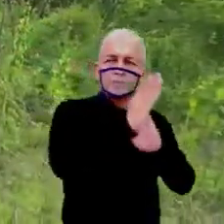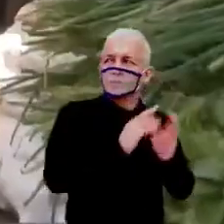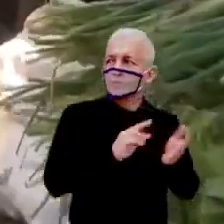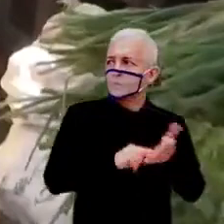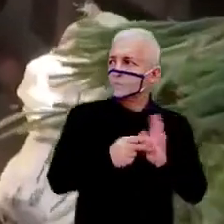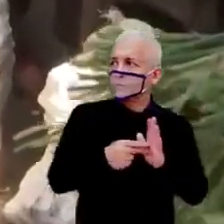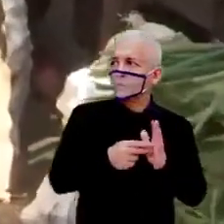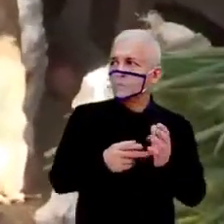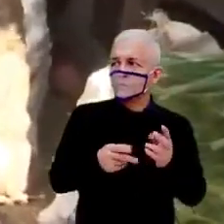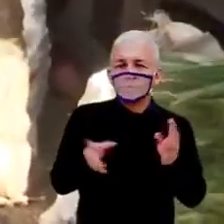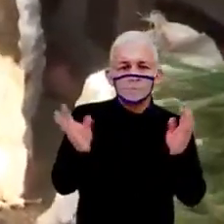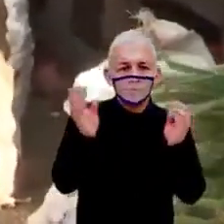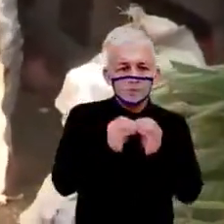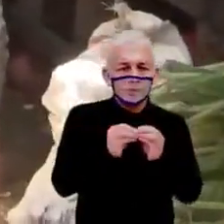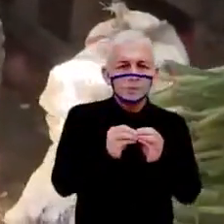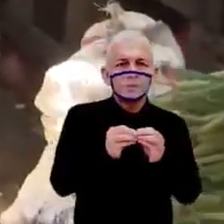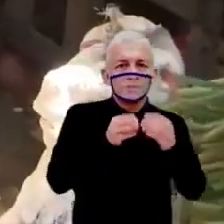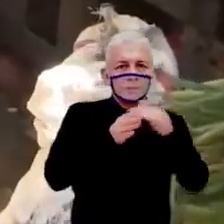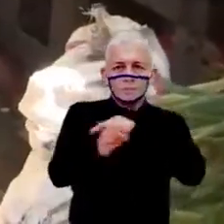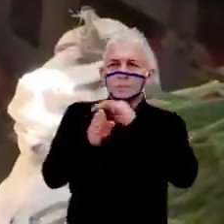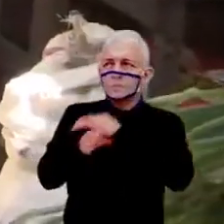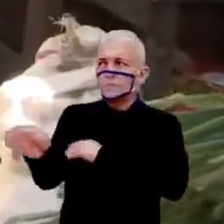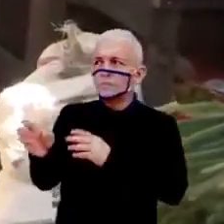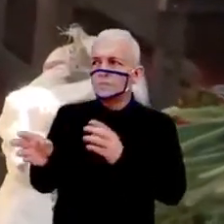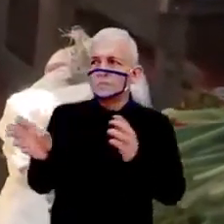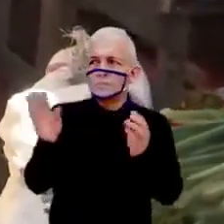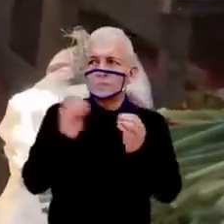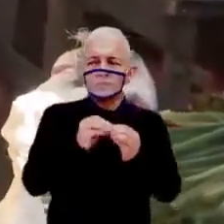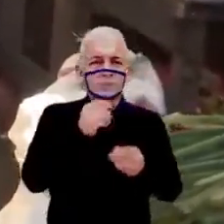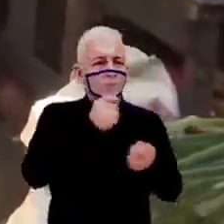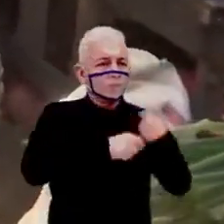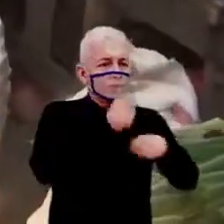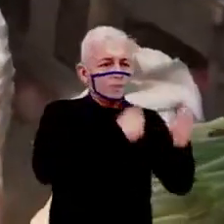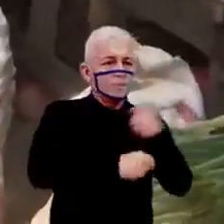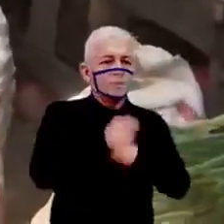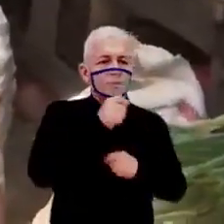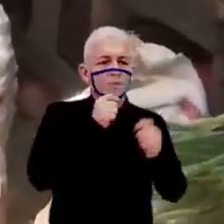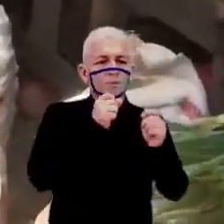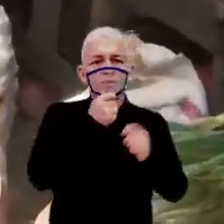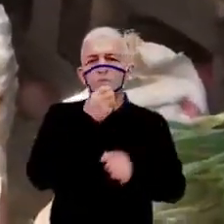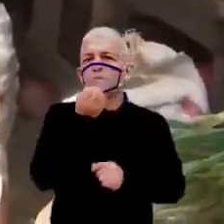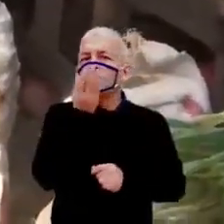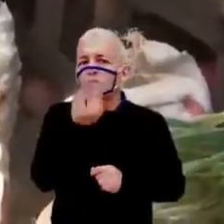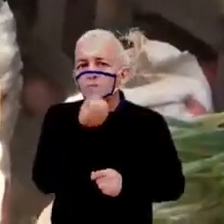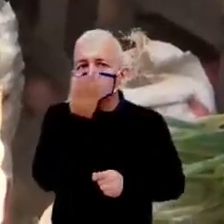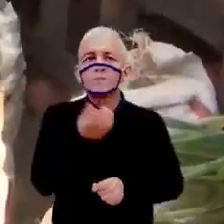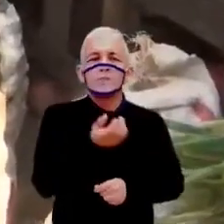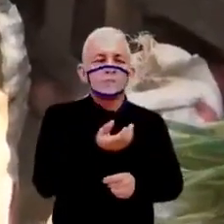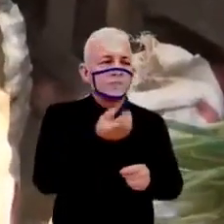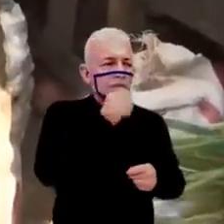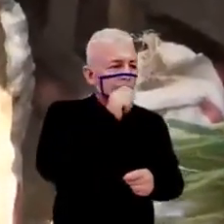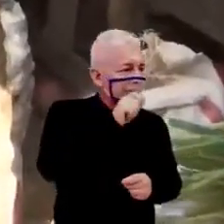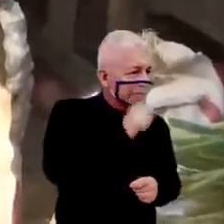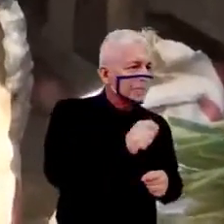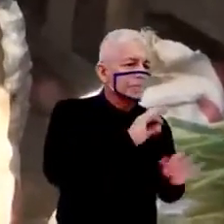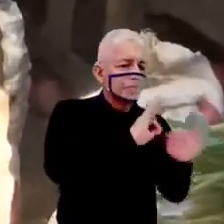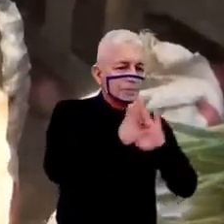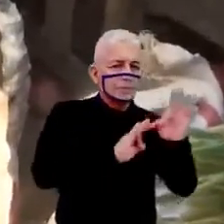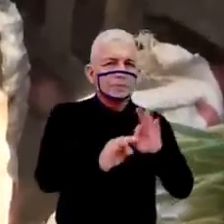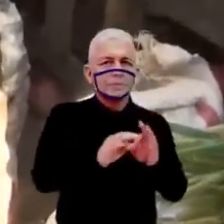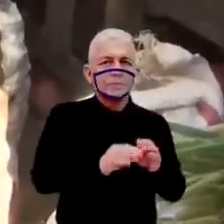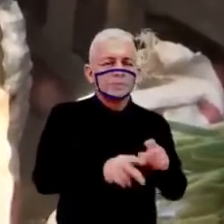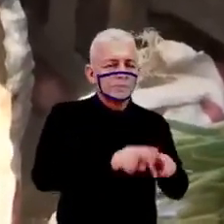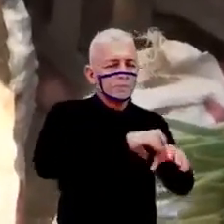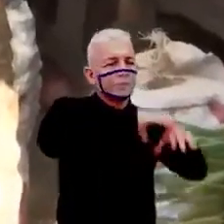tendrá varios accesos para gente, vendedores que venden frutas, verduras, pescado, carnes, sin duda. Va a ser un